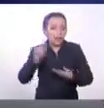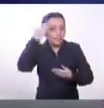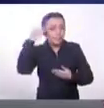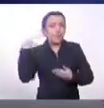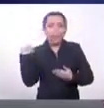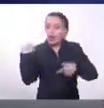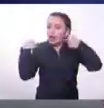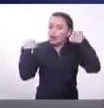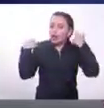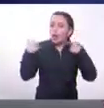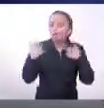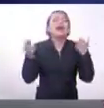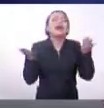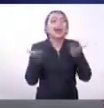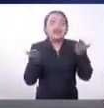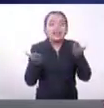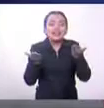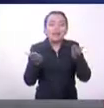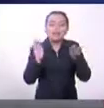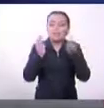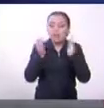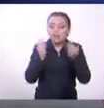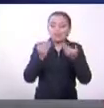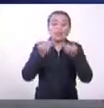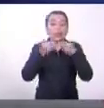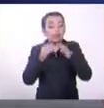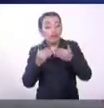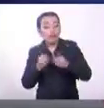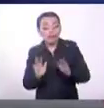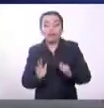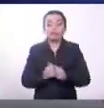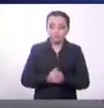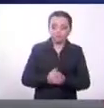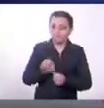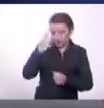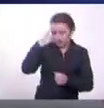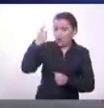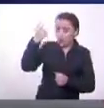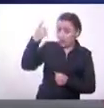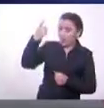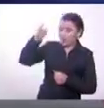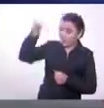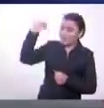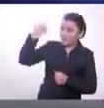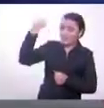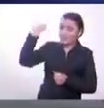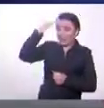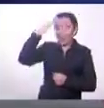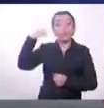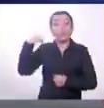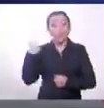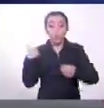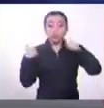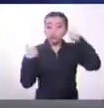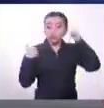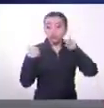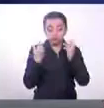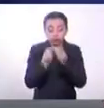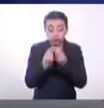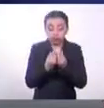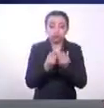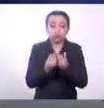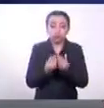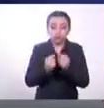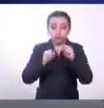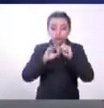Entonces, entendemos o traducimos a partir de esa información que nosotros recibimos de la sociedad, del mundo social, de las personas